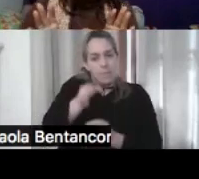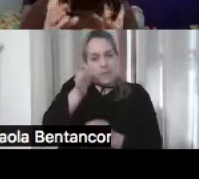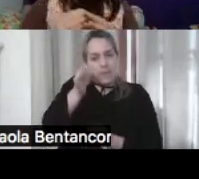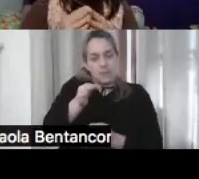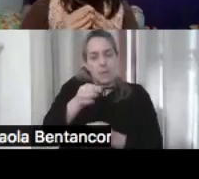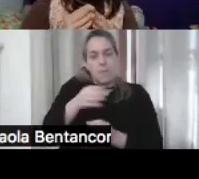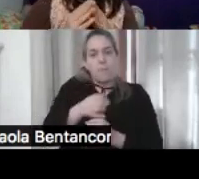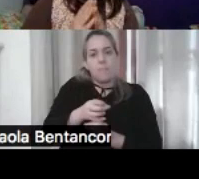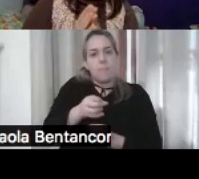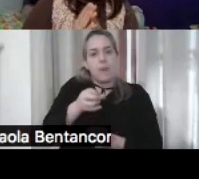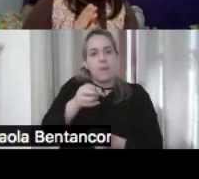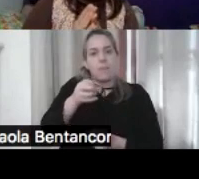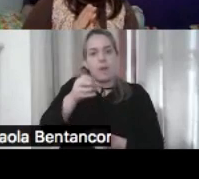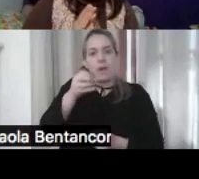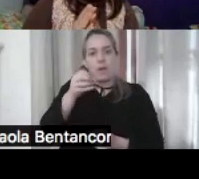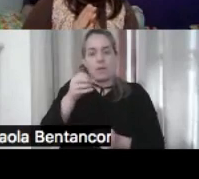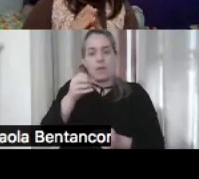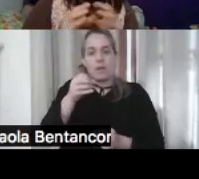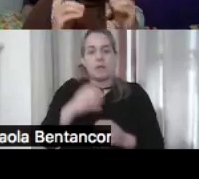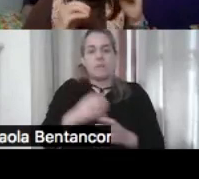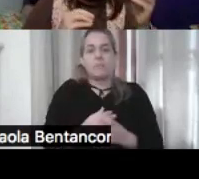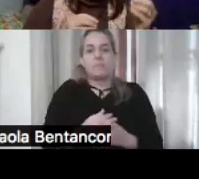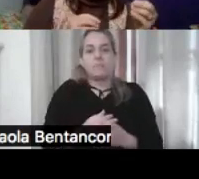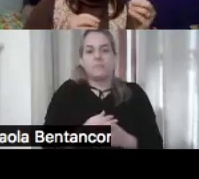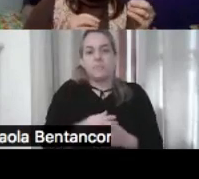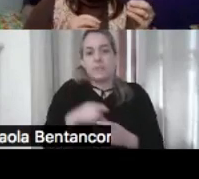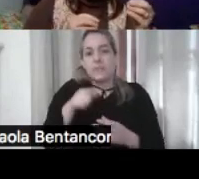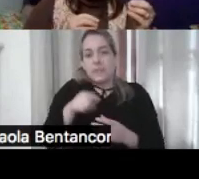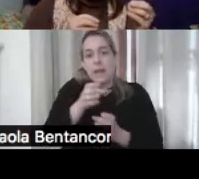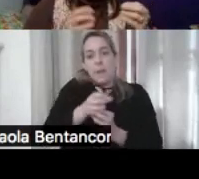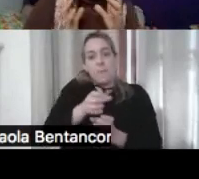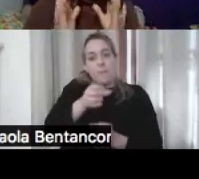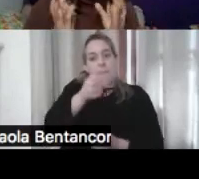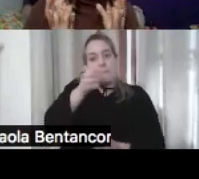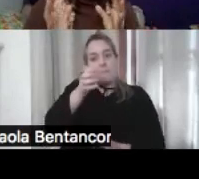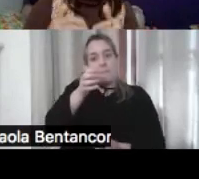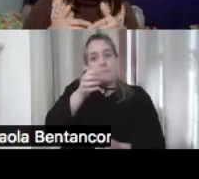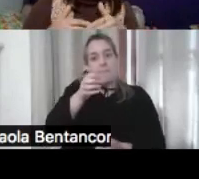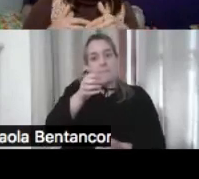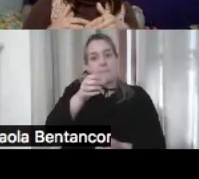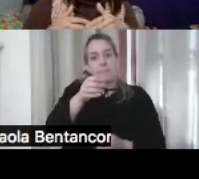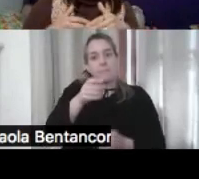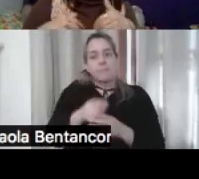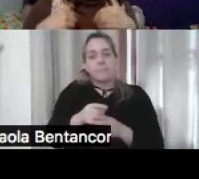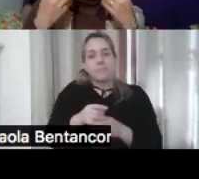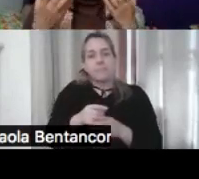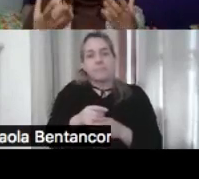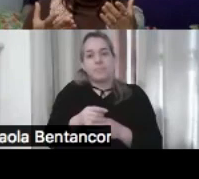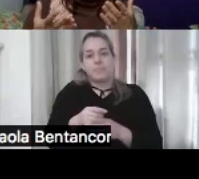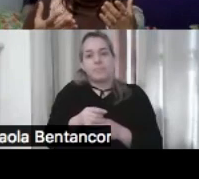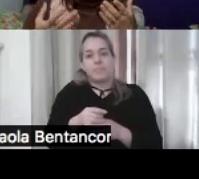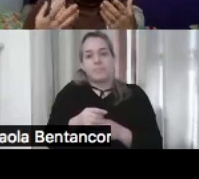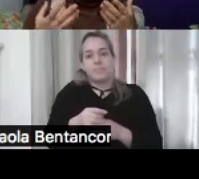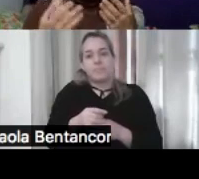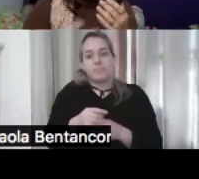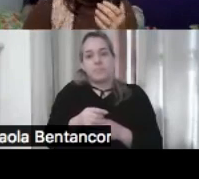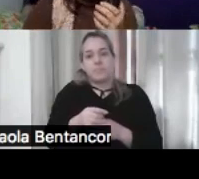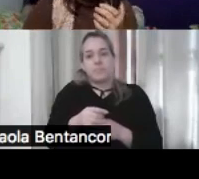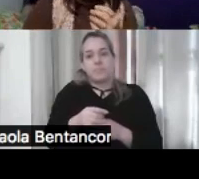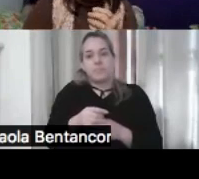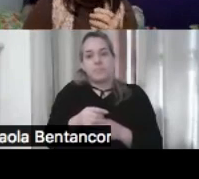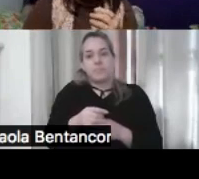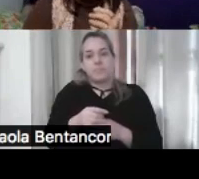ocurre algo bastante particular y es que en muchas ocasiones este tipo de tecnología de apoyo es prescripta en forma